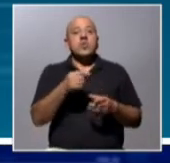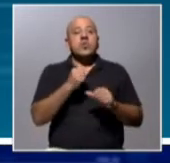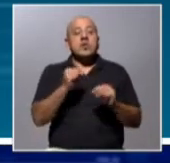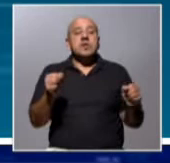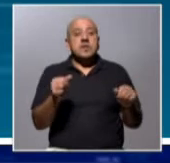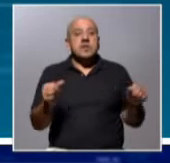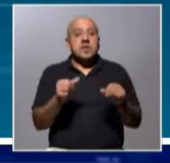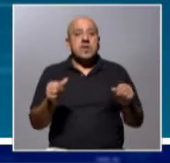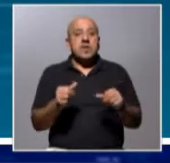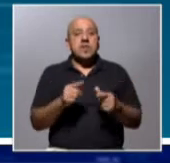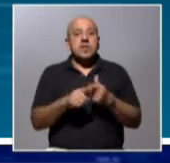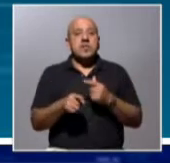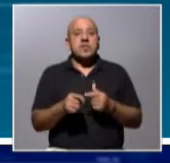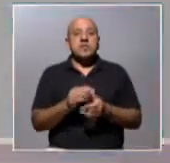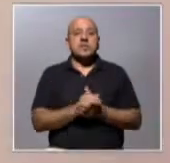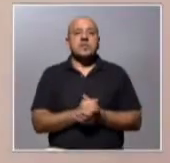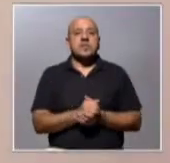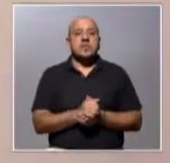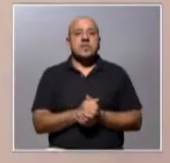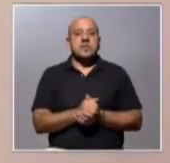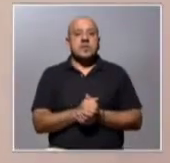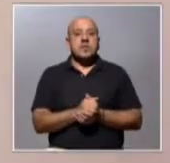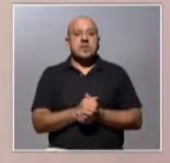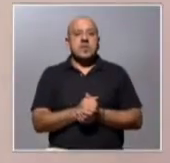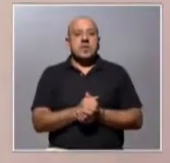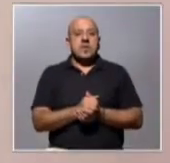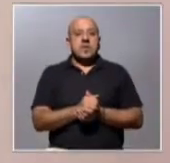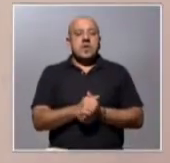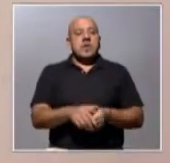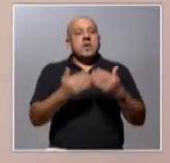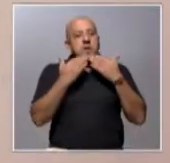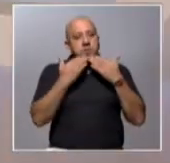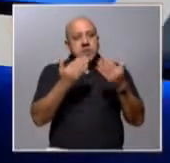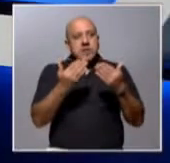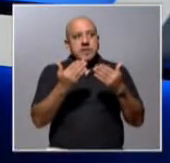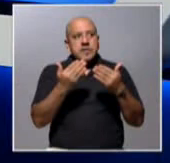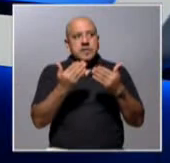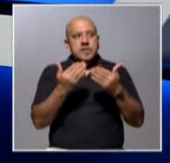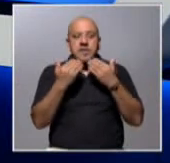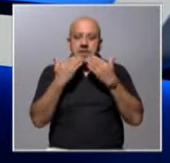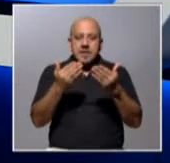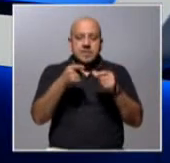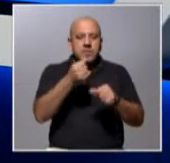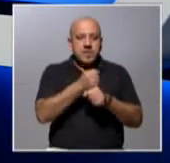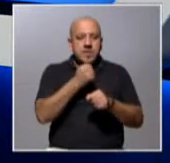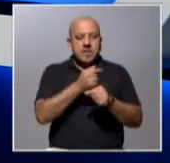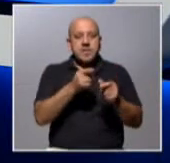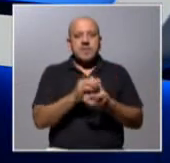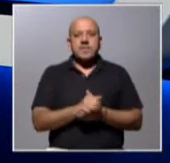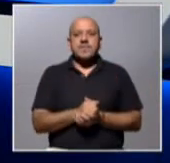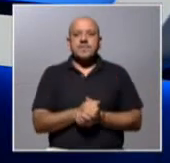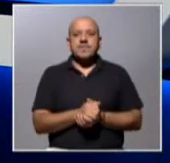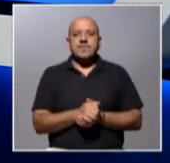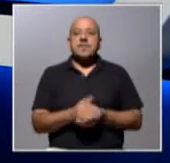es el lugar más cercano a tu casa. Genial. Bueno, Guillermo, muchísimas gracias y gracias por estar trabajando en esto también.